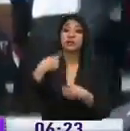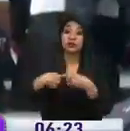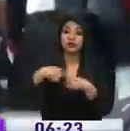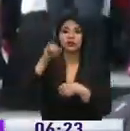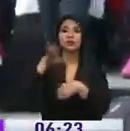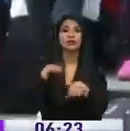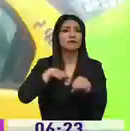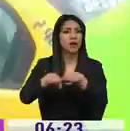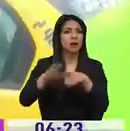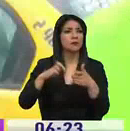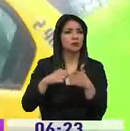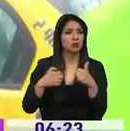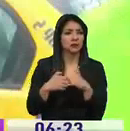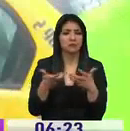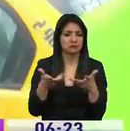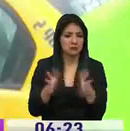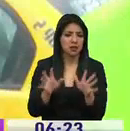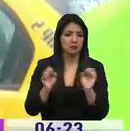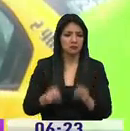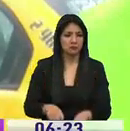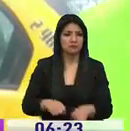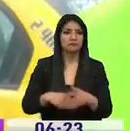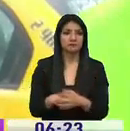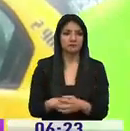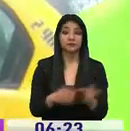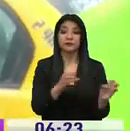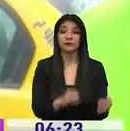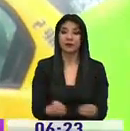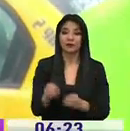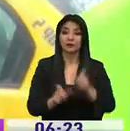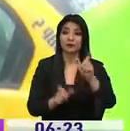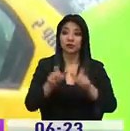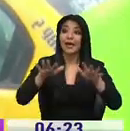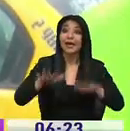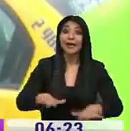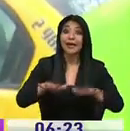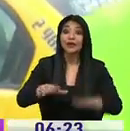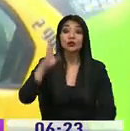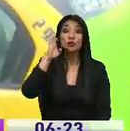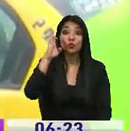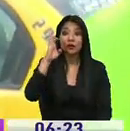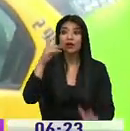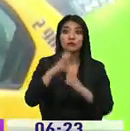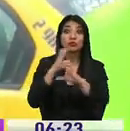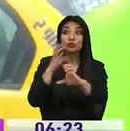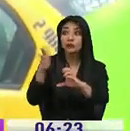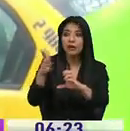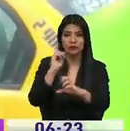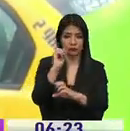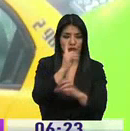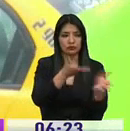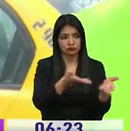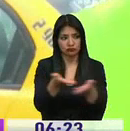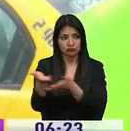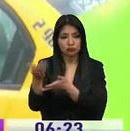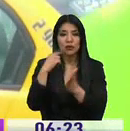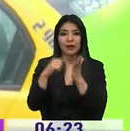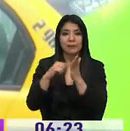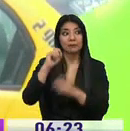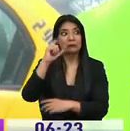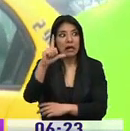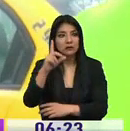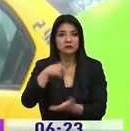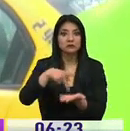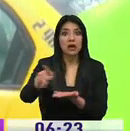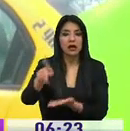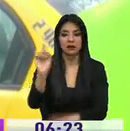de dificultad. Eso con el afán de organizar que la gente de aquí de la localidad no se quede sin el transporte y que les cobren de una manera la